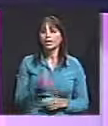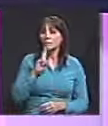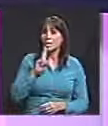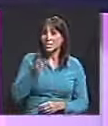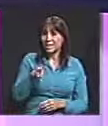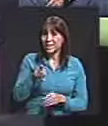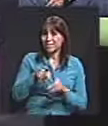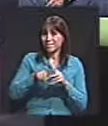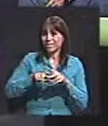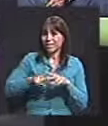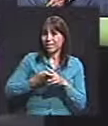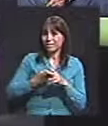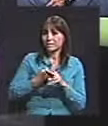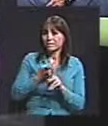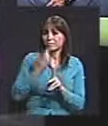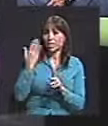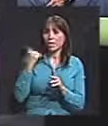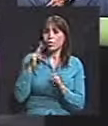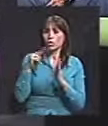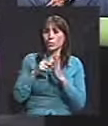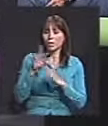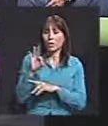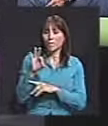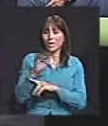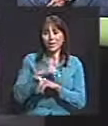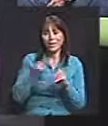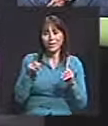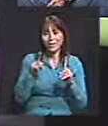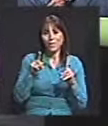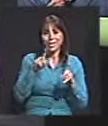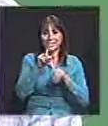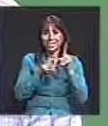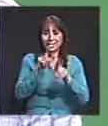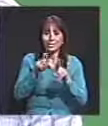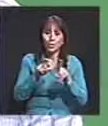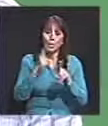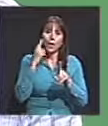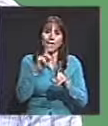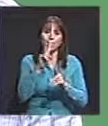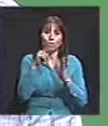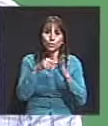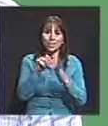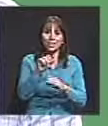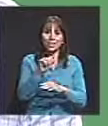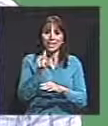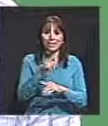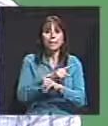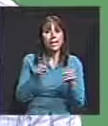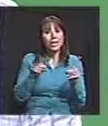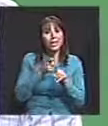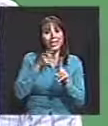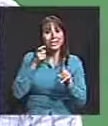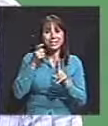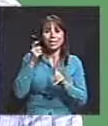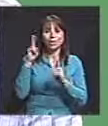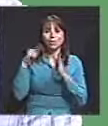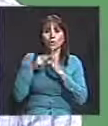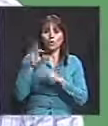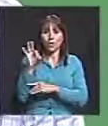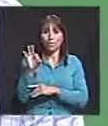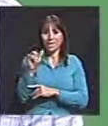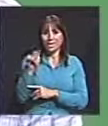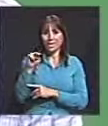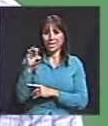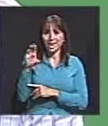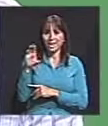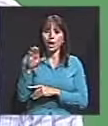desde el 2009 más o menos que se empezó, porque el censo estaba para el 2010, ¿verdad? Desde el 2009 se inició con unos talleres que convocó el INEC. Fuimos